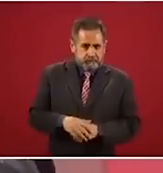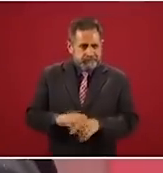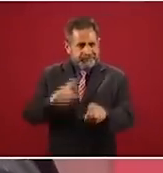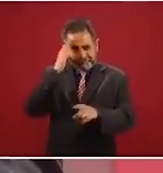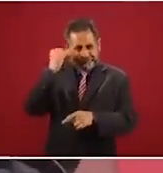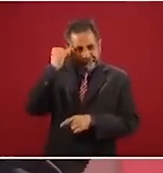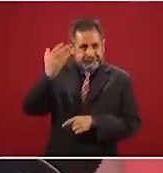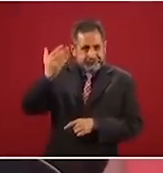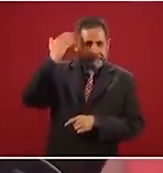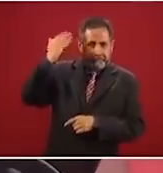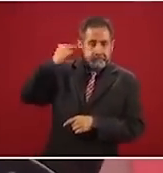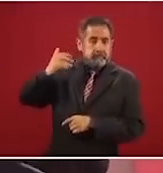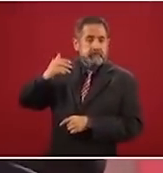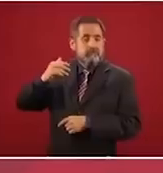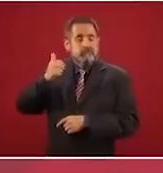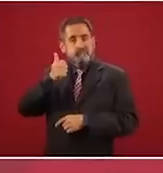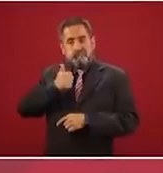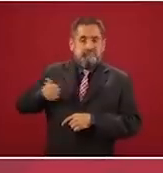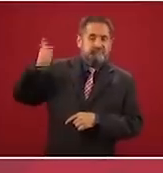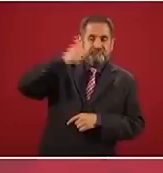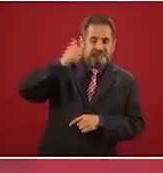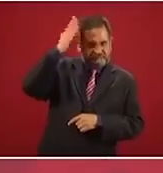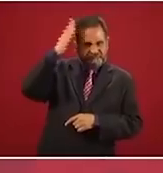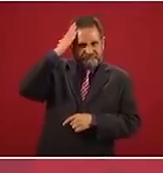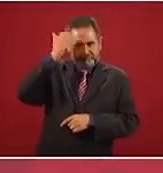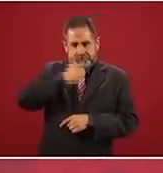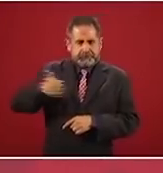sucedía, que los de mero arriba,